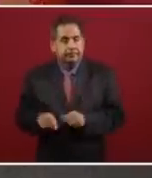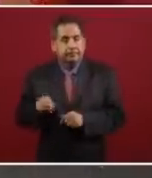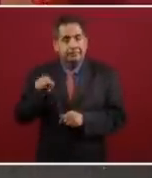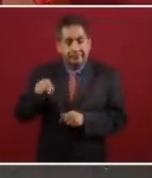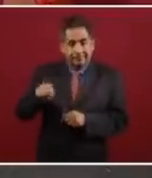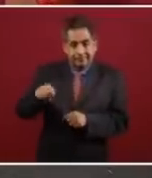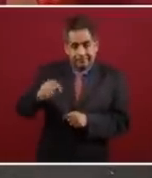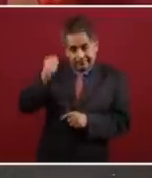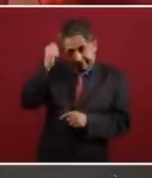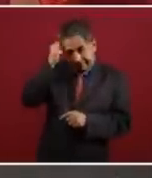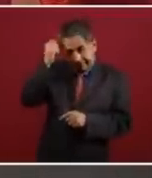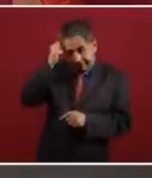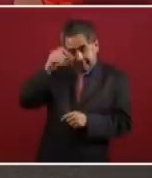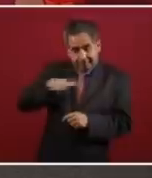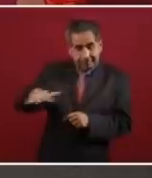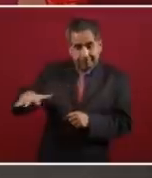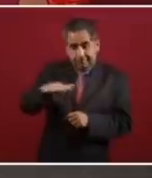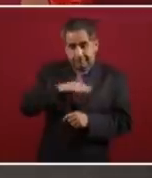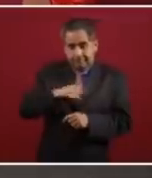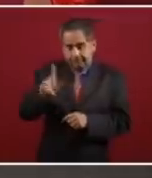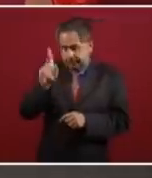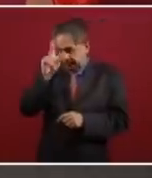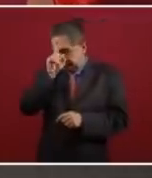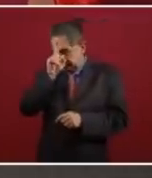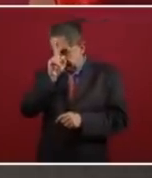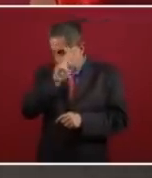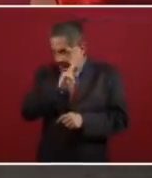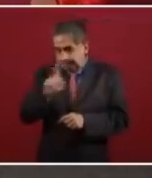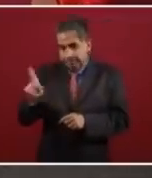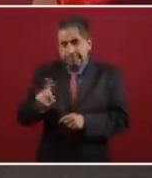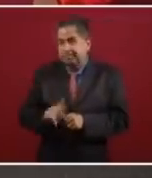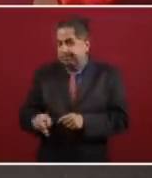era el peor lugar.